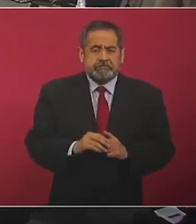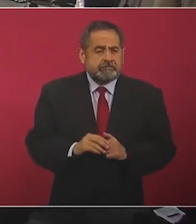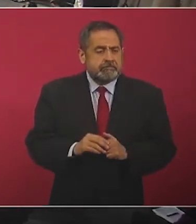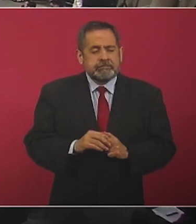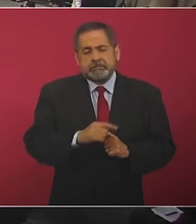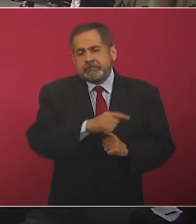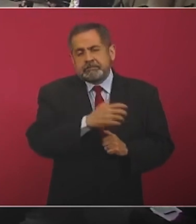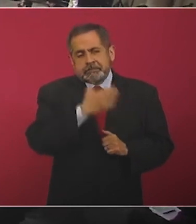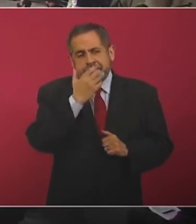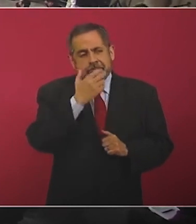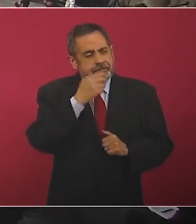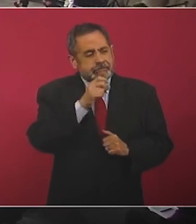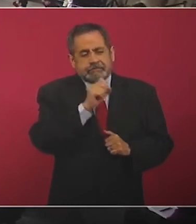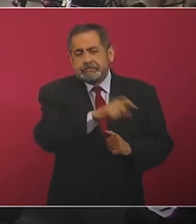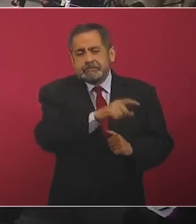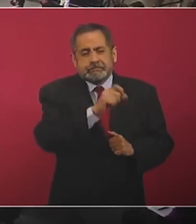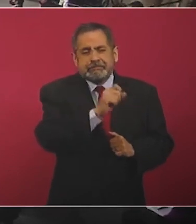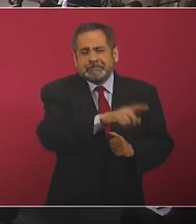conservadores,